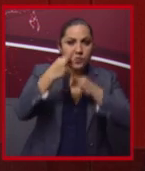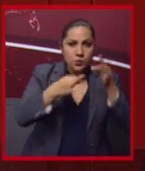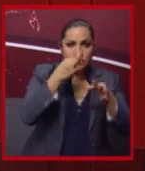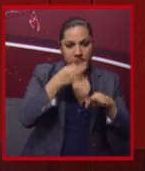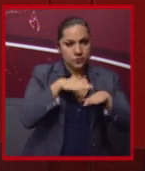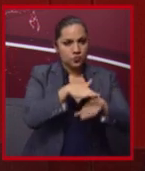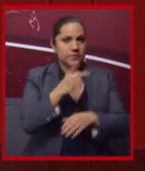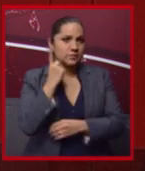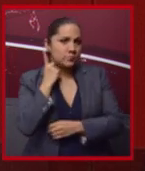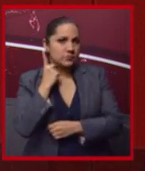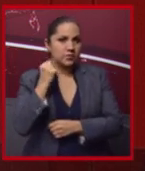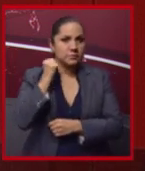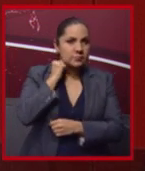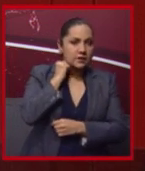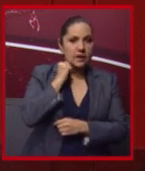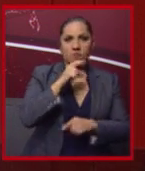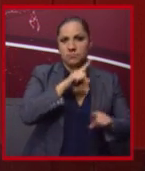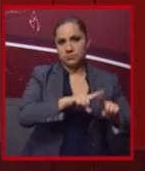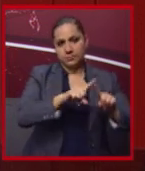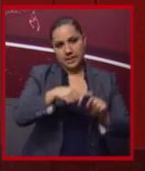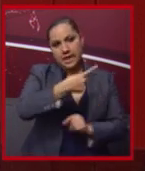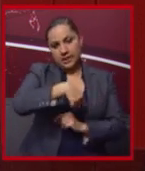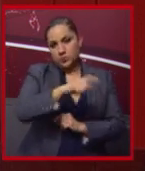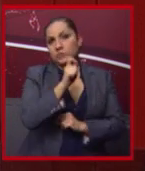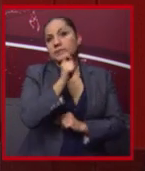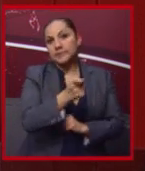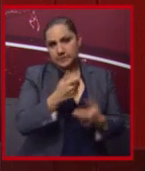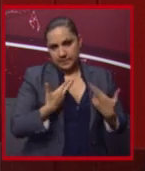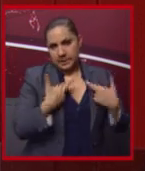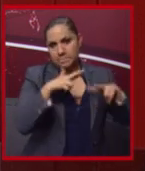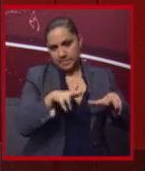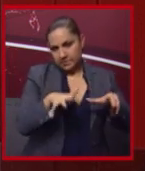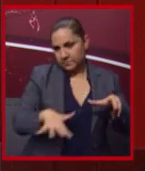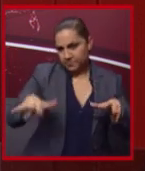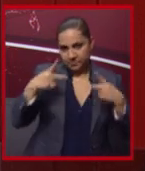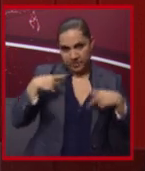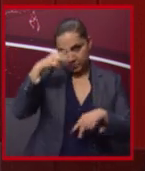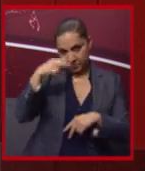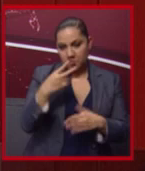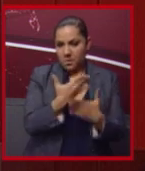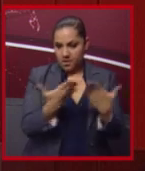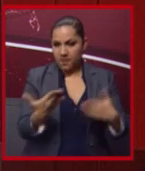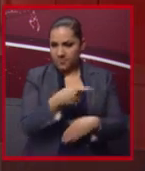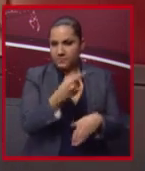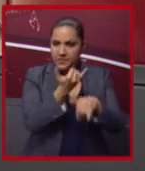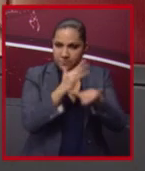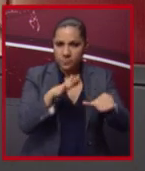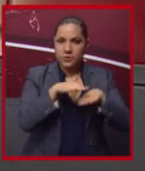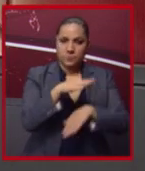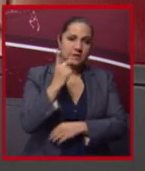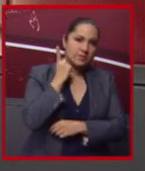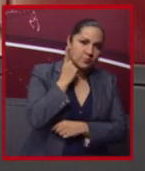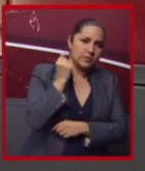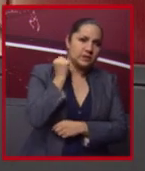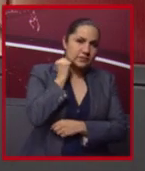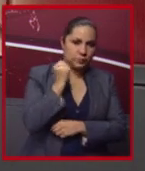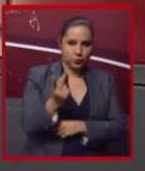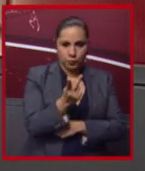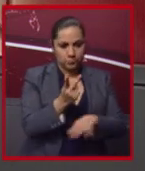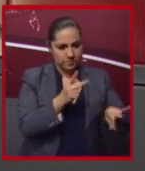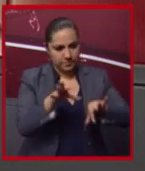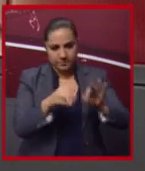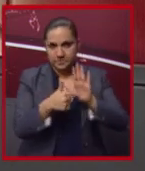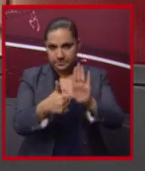el Congreso Federal, la actividad de nuestras y nuestros representantes. Vámonos de inmediato con la actividad de los plenos de ambas cámaras. 20